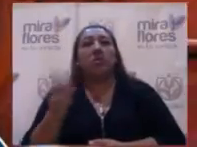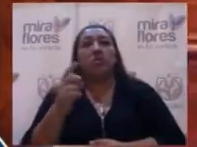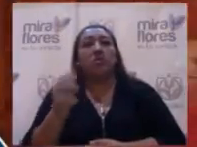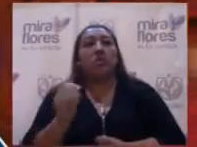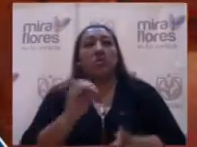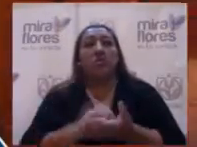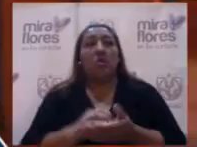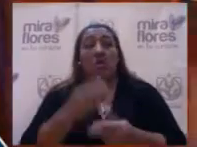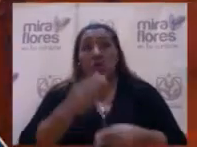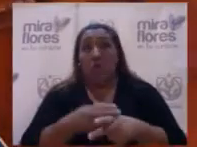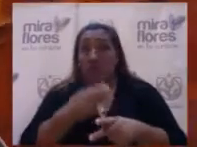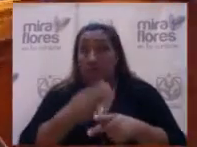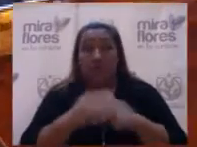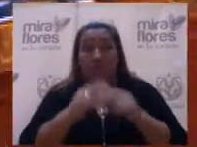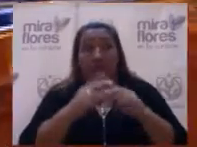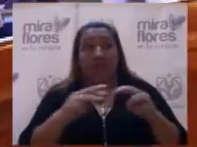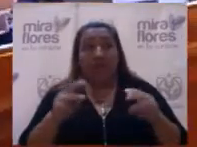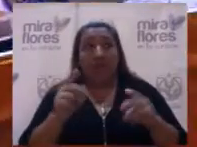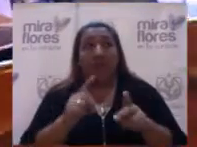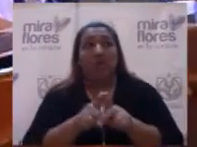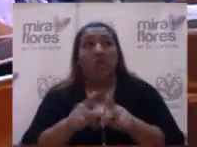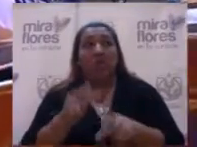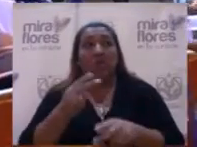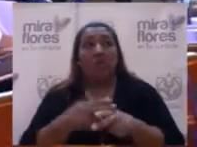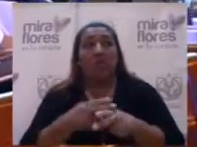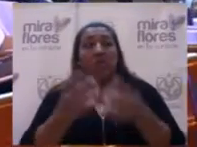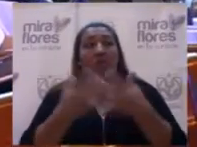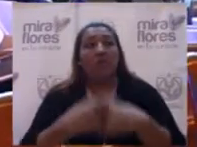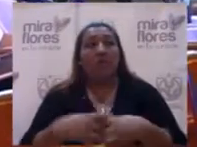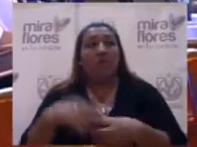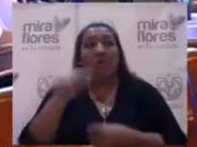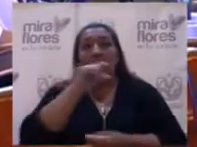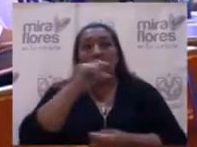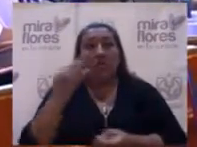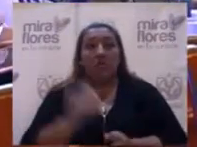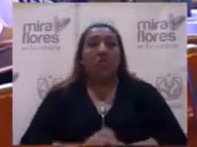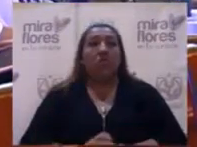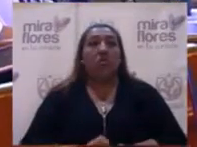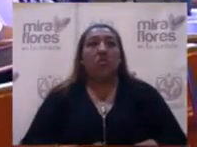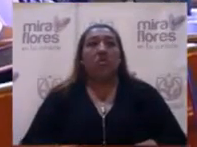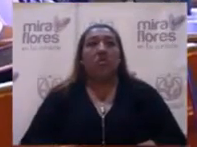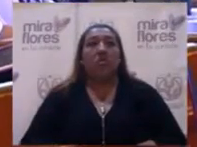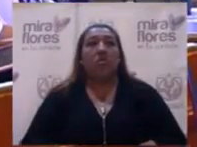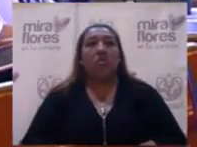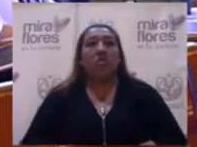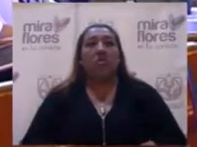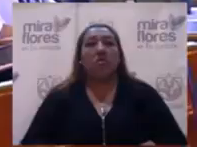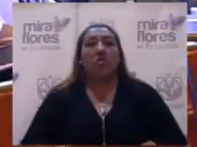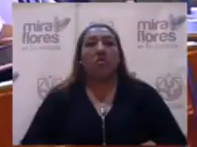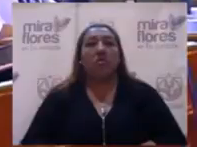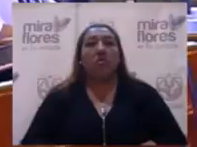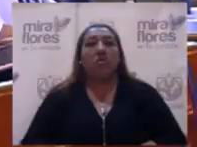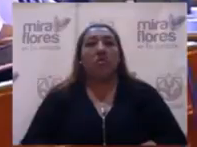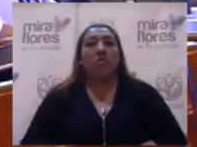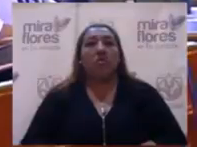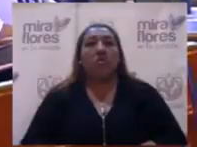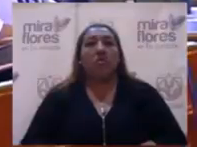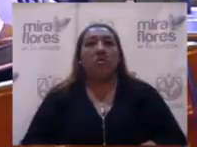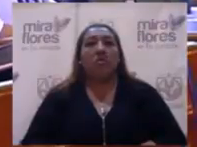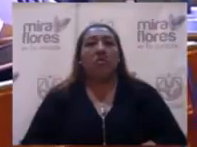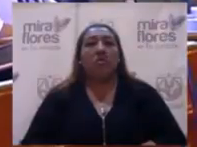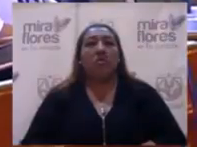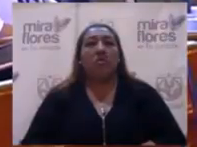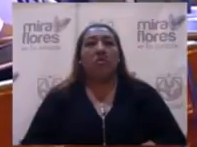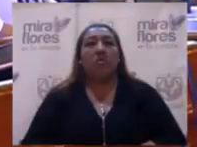se va a poner el nombre del material, sino se va a poner el nombre de la compañía. Son dos logos, uno arriba y uno abajo, el nombre de la compañía que sí lo está donando,